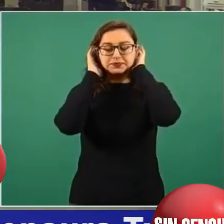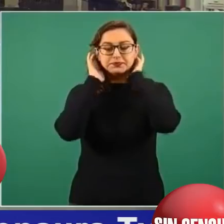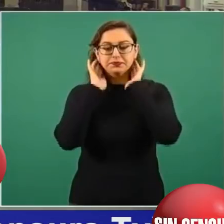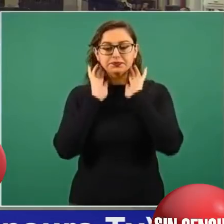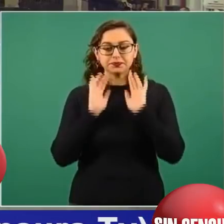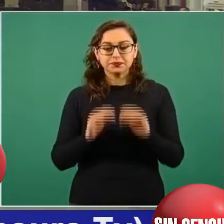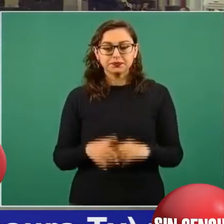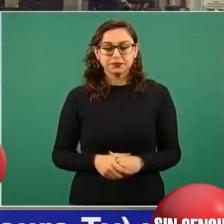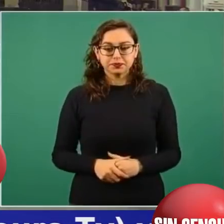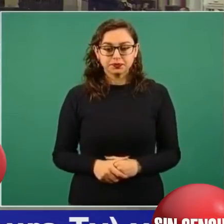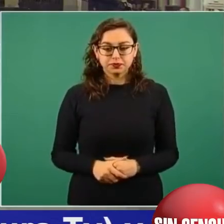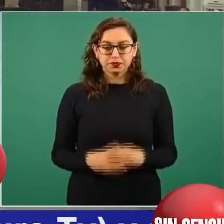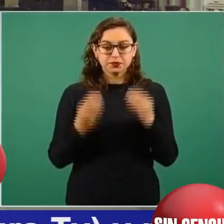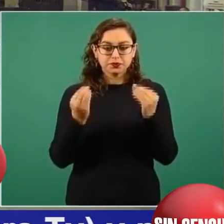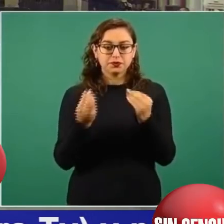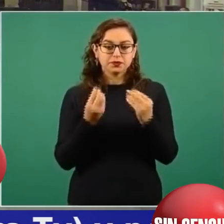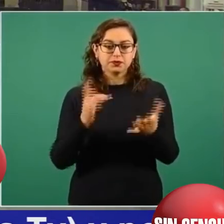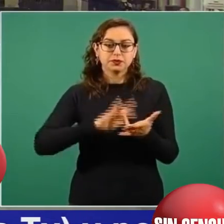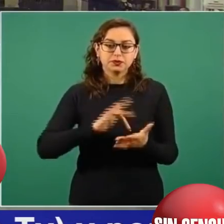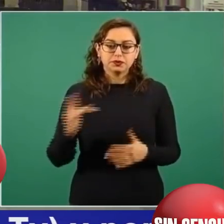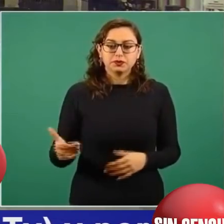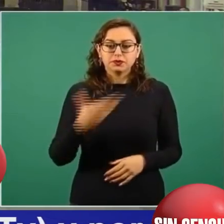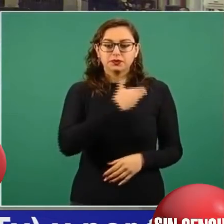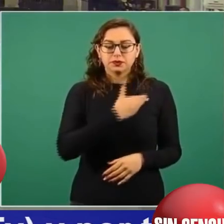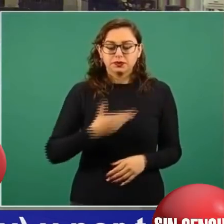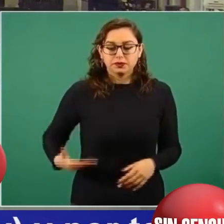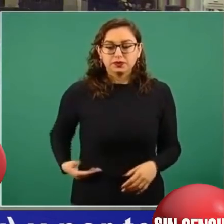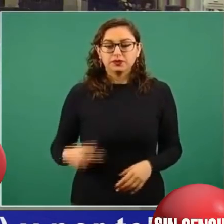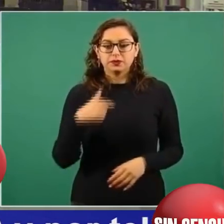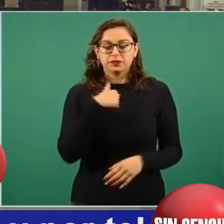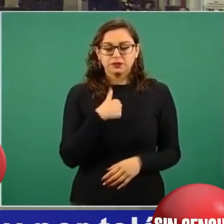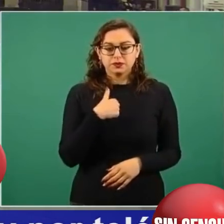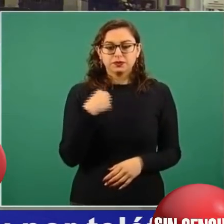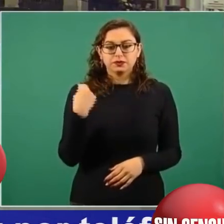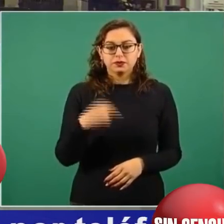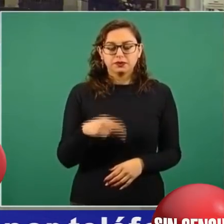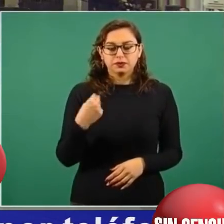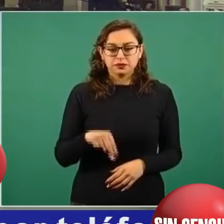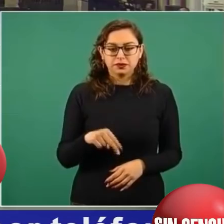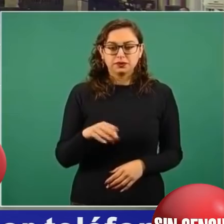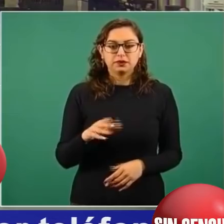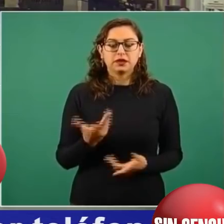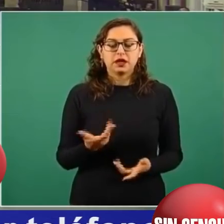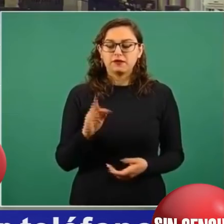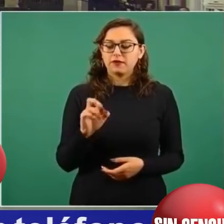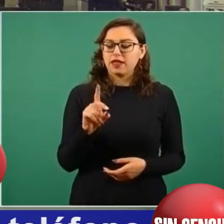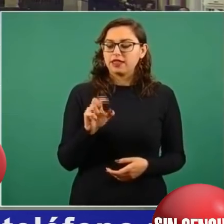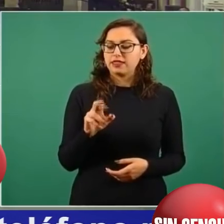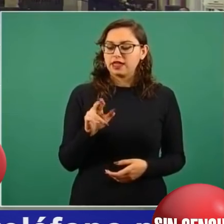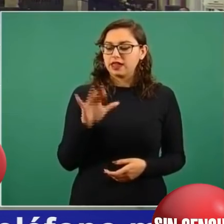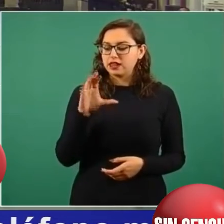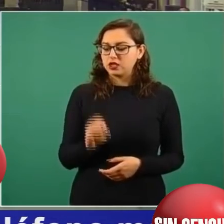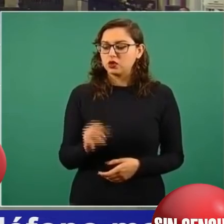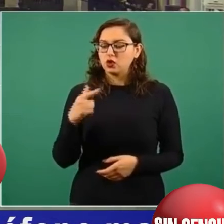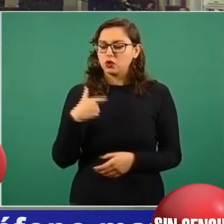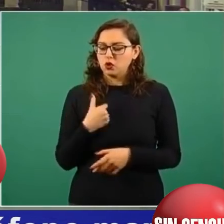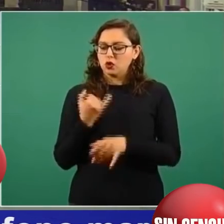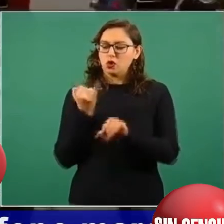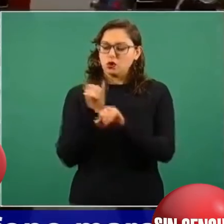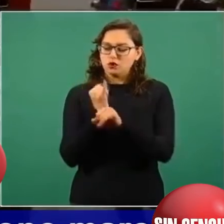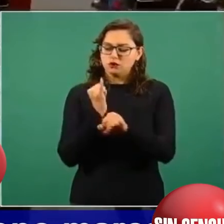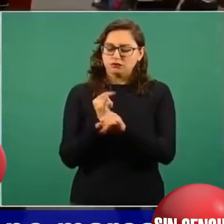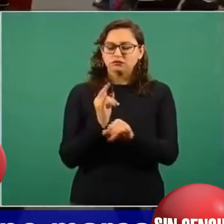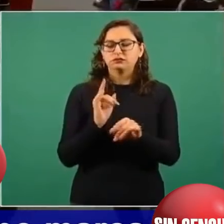Muchas gracias, señor presidente. Su servidor Carlos Federico de Conexión MX, Conexión Online y de los canales